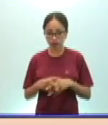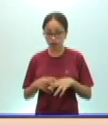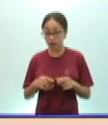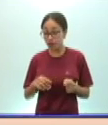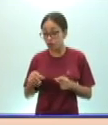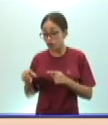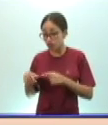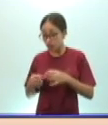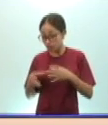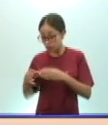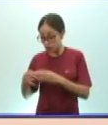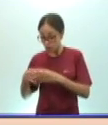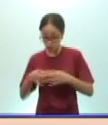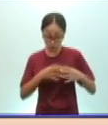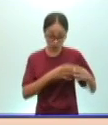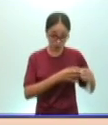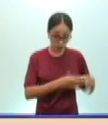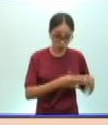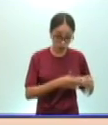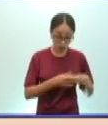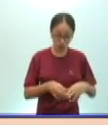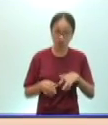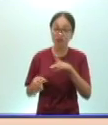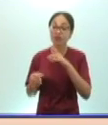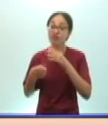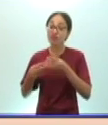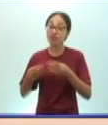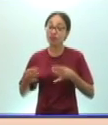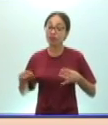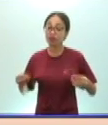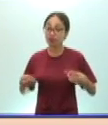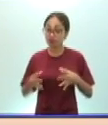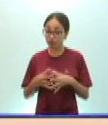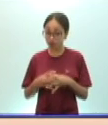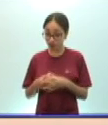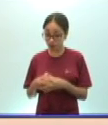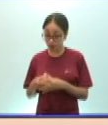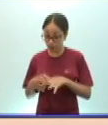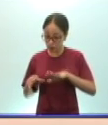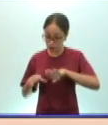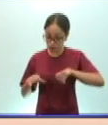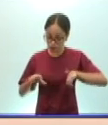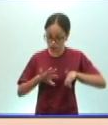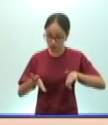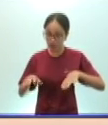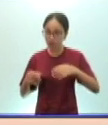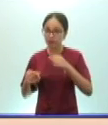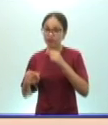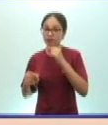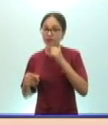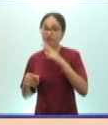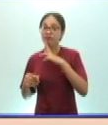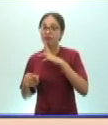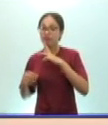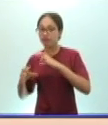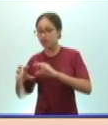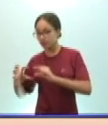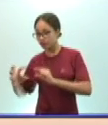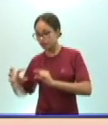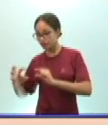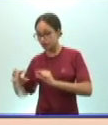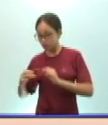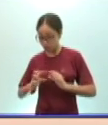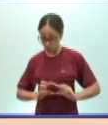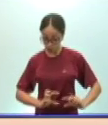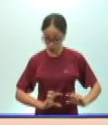otro para que nos quedara el sólido. La sustancia que se separa es la arena, por eso la ponemos en el lado derecho y en la parte de